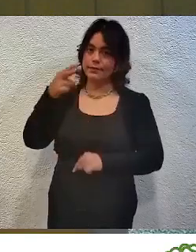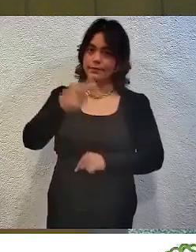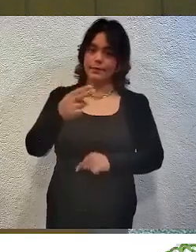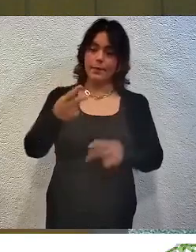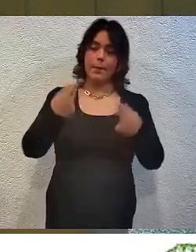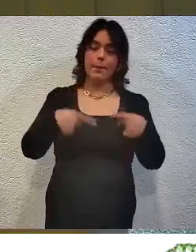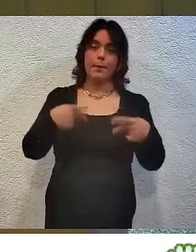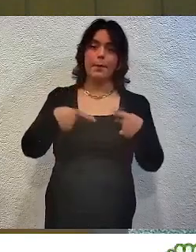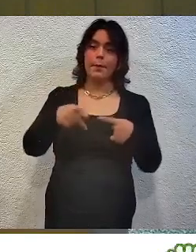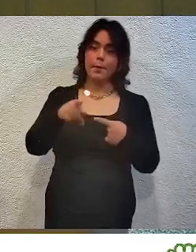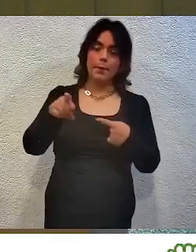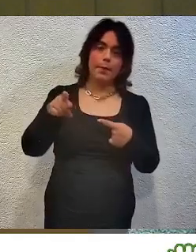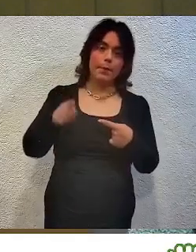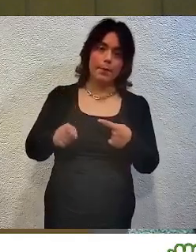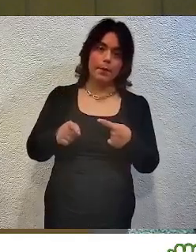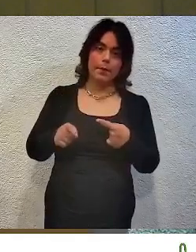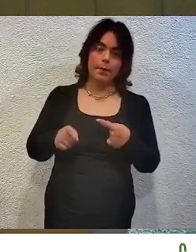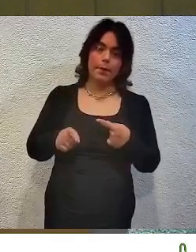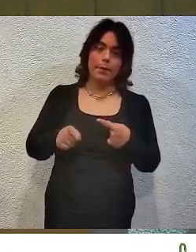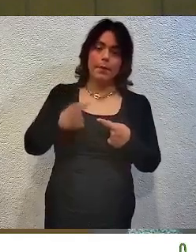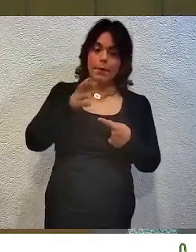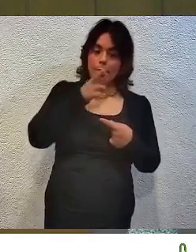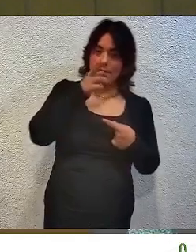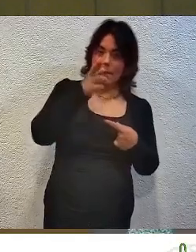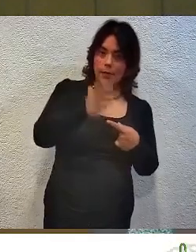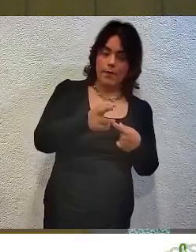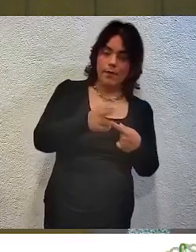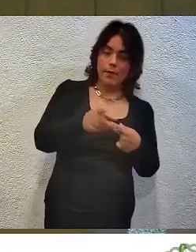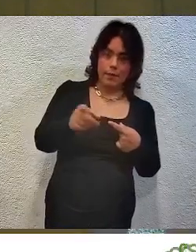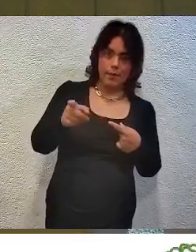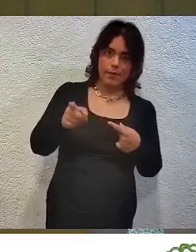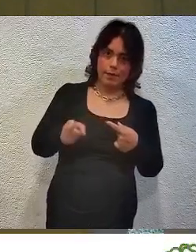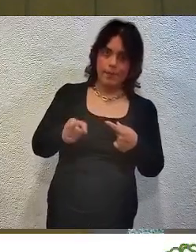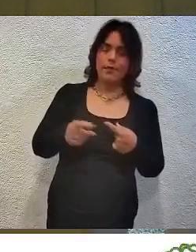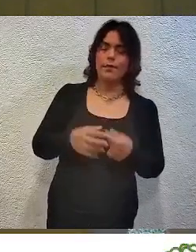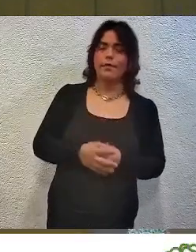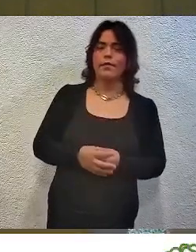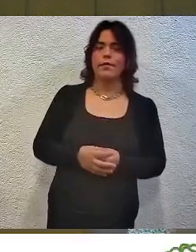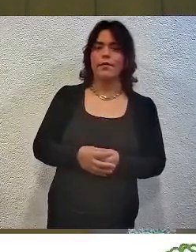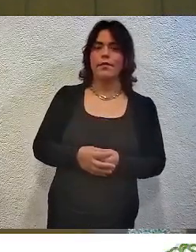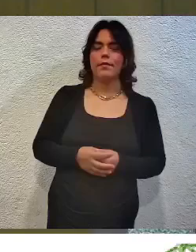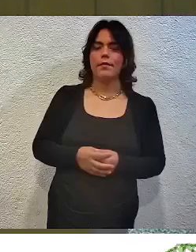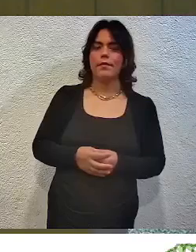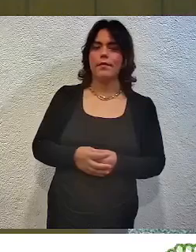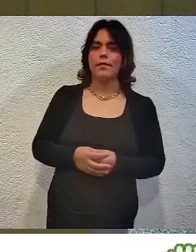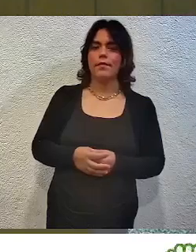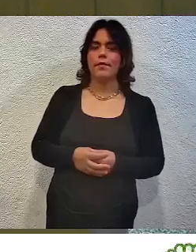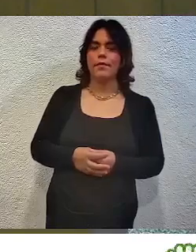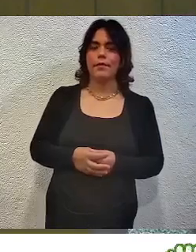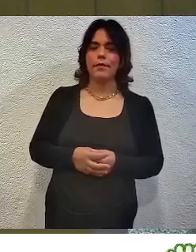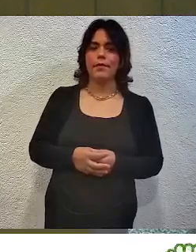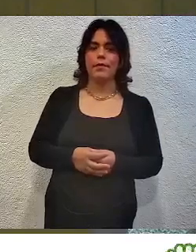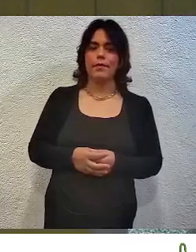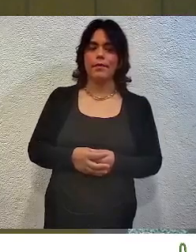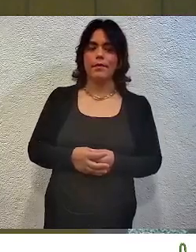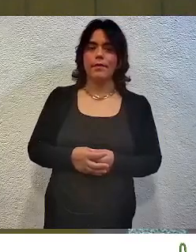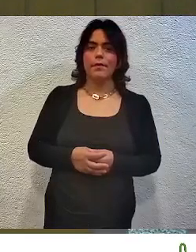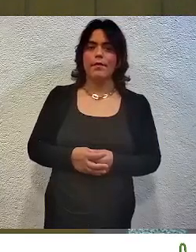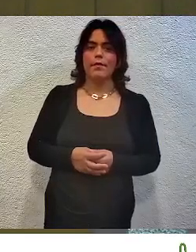personas que en la resolución indican, dado que, y así lo establece, hay una